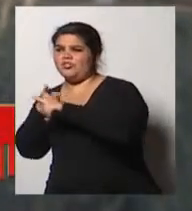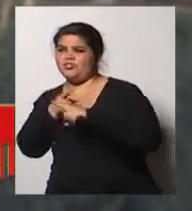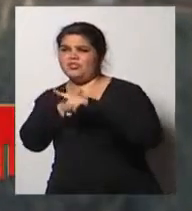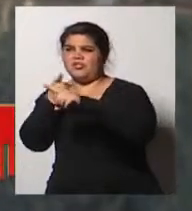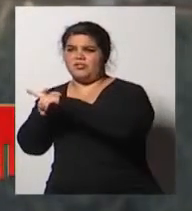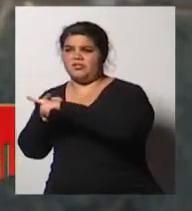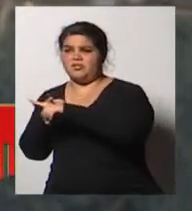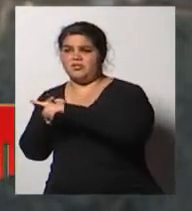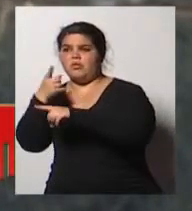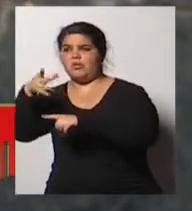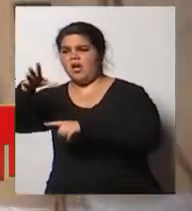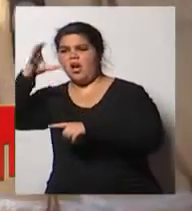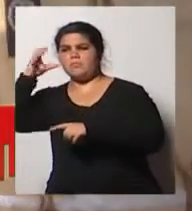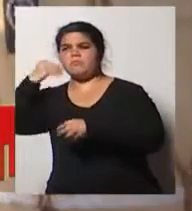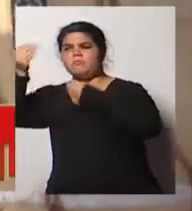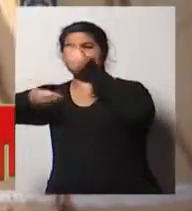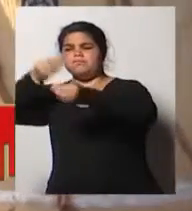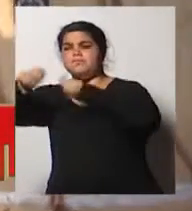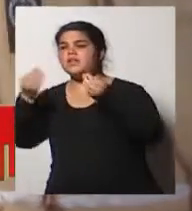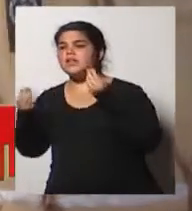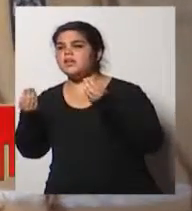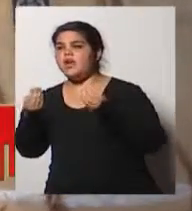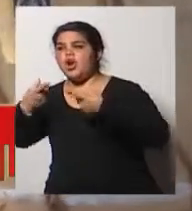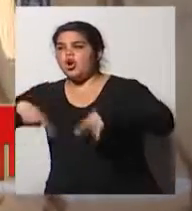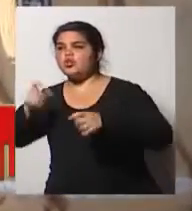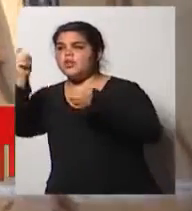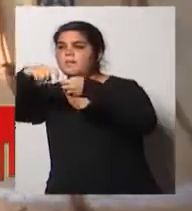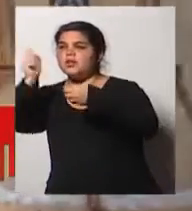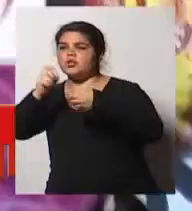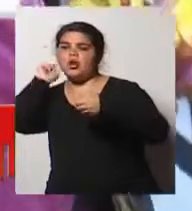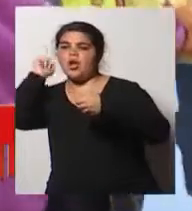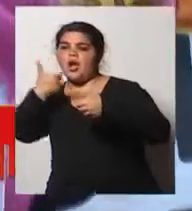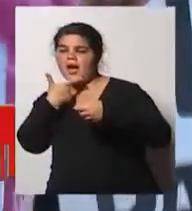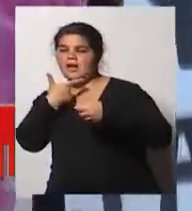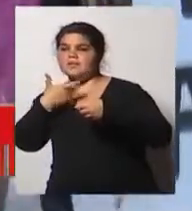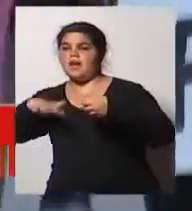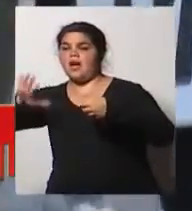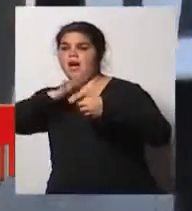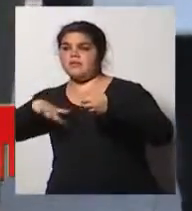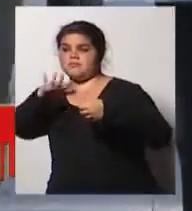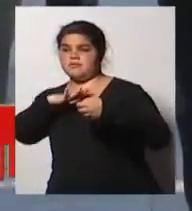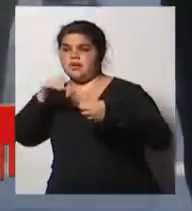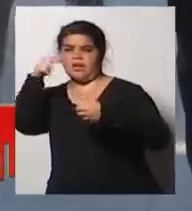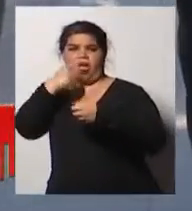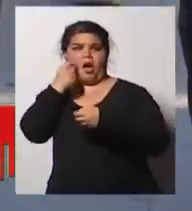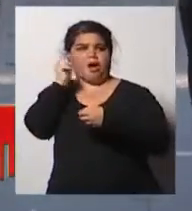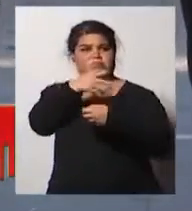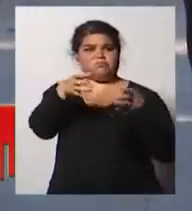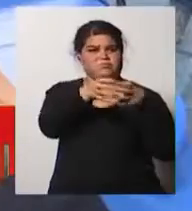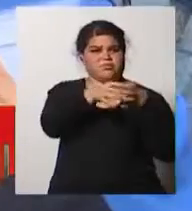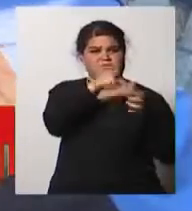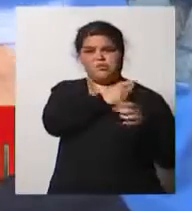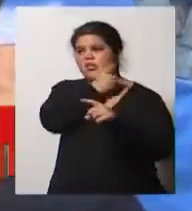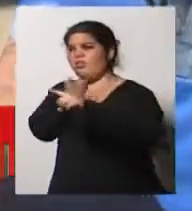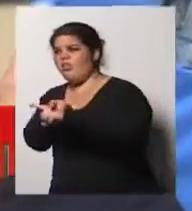que nosotros, el país entero, descansa en poder producir petróleo y gas por medio de fracking, y esta gente se opone. Entonces se está